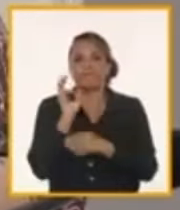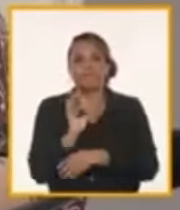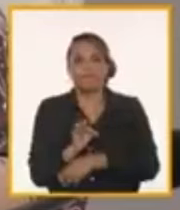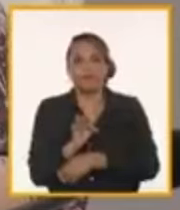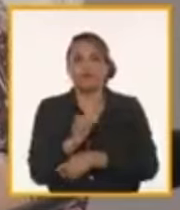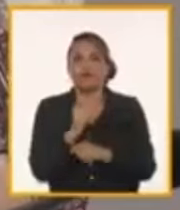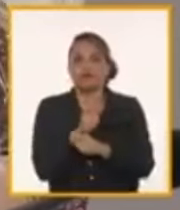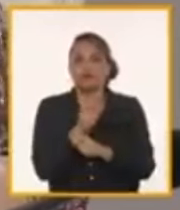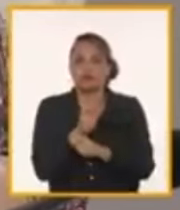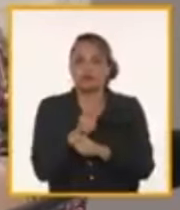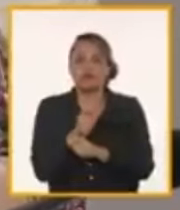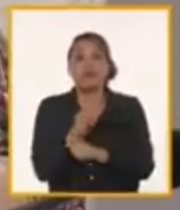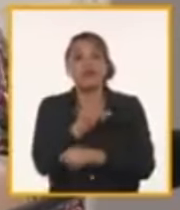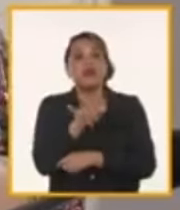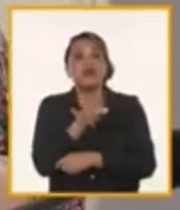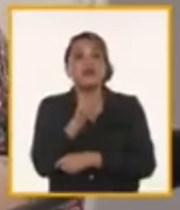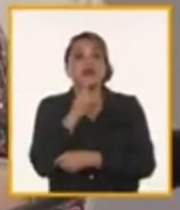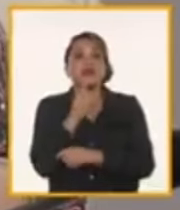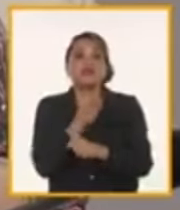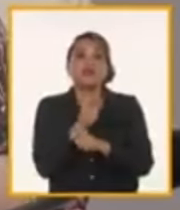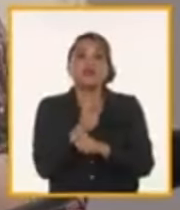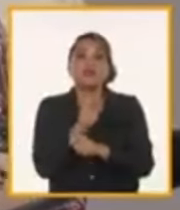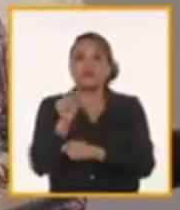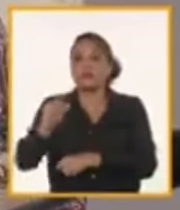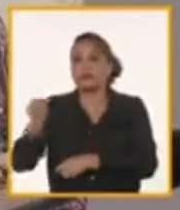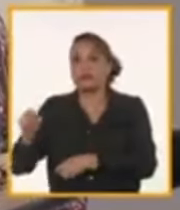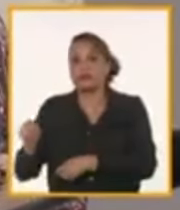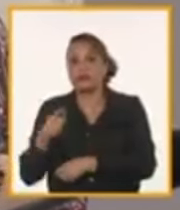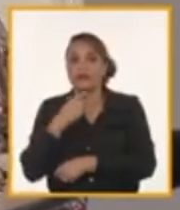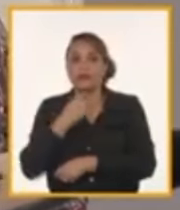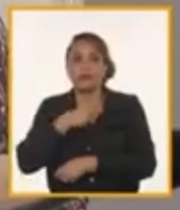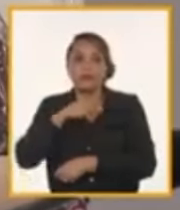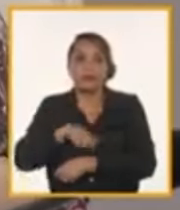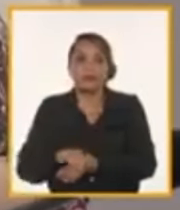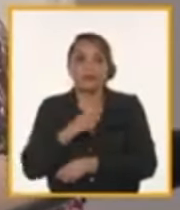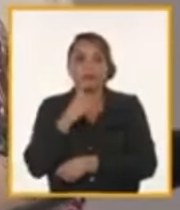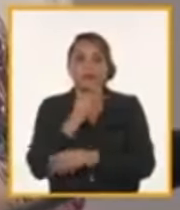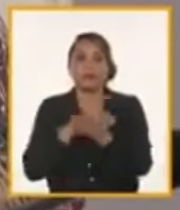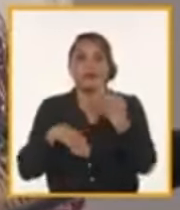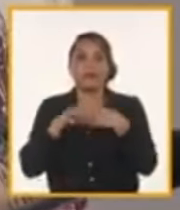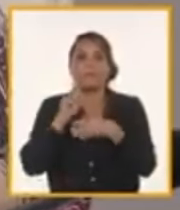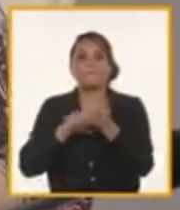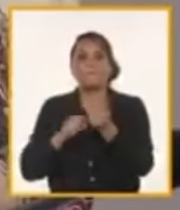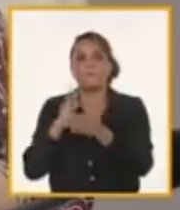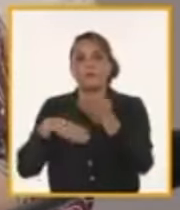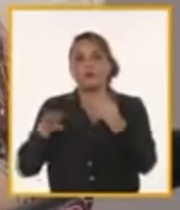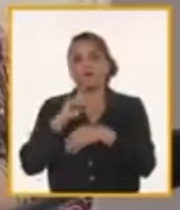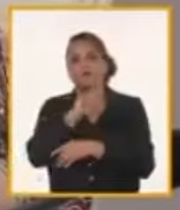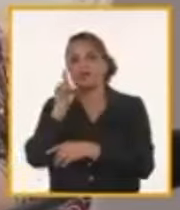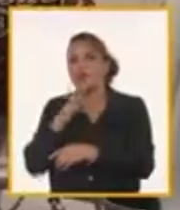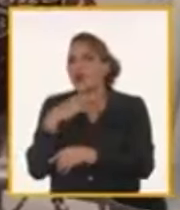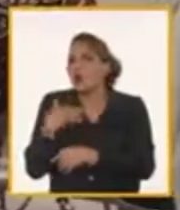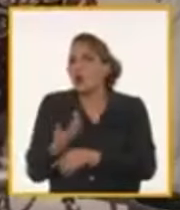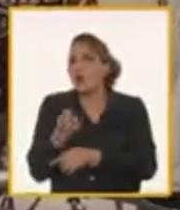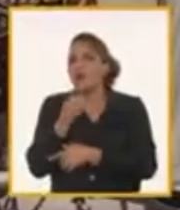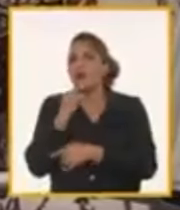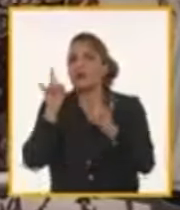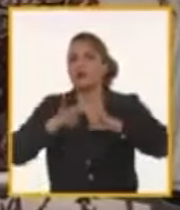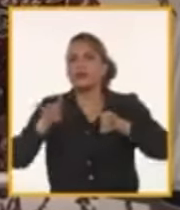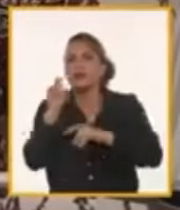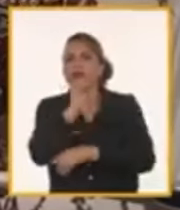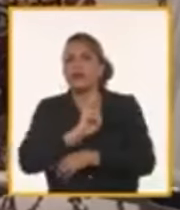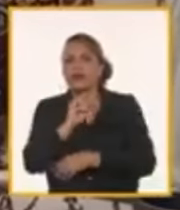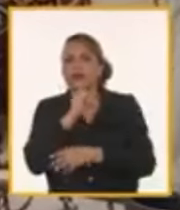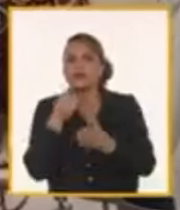etcétera y también en la formación del personal sobre todo en la formación posgraduada y cómo se organiza la universidad para poder enfrentar